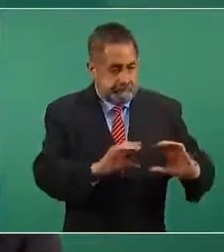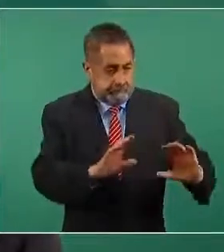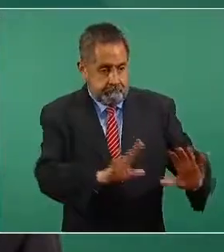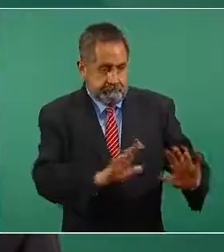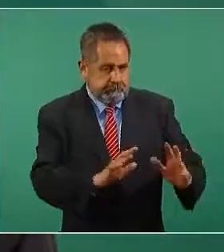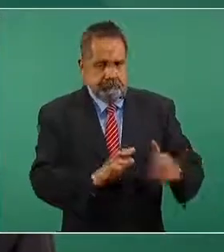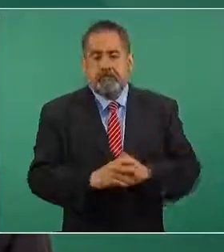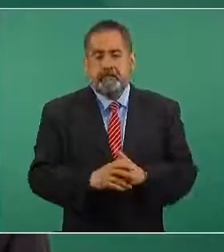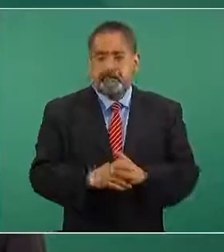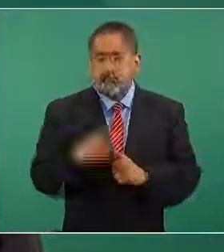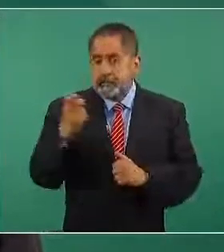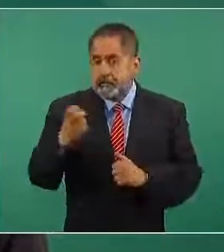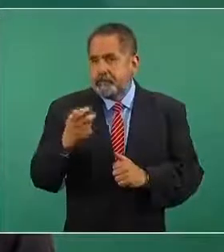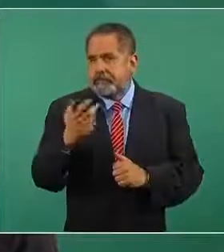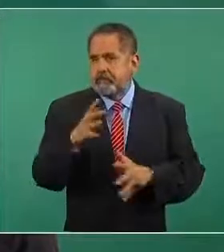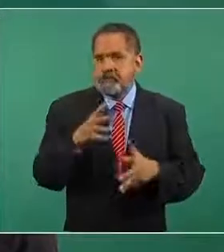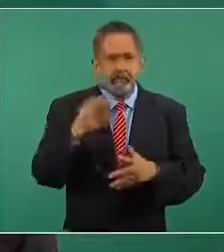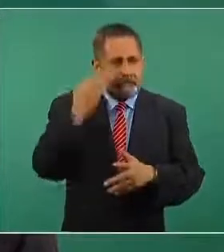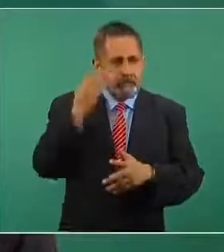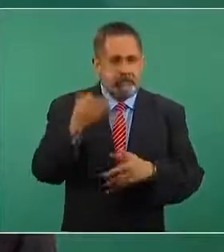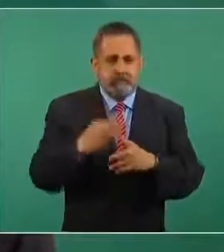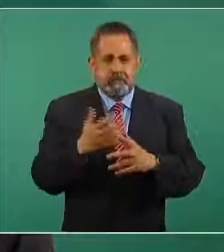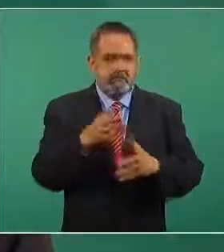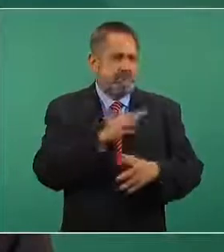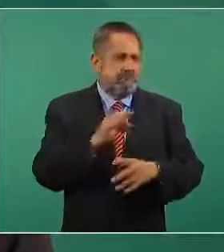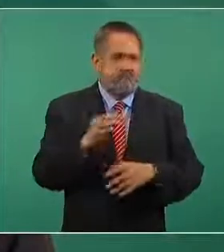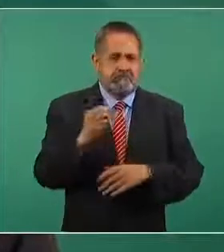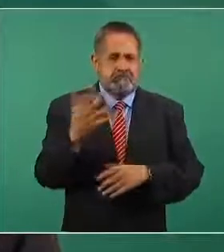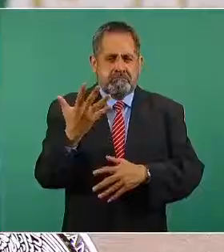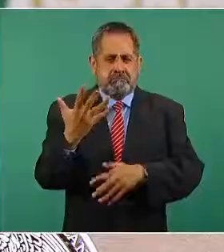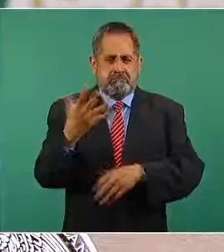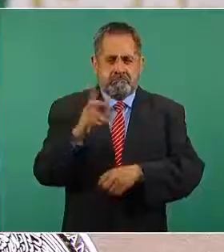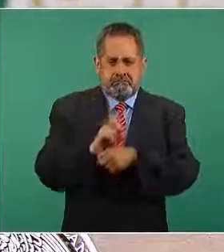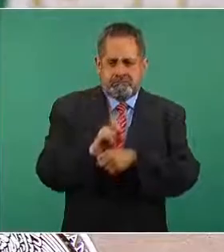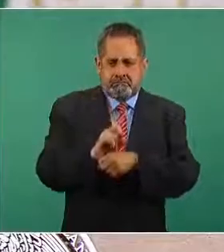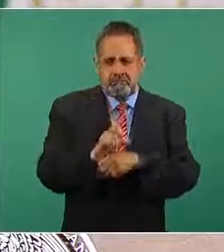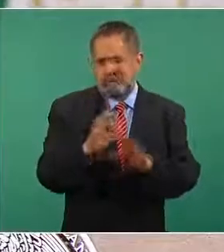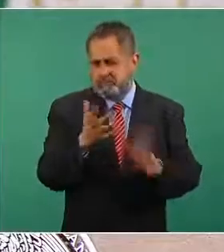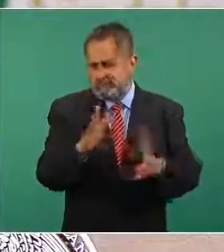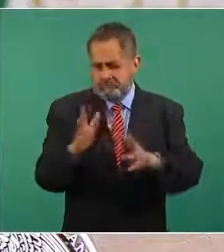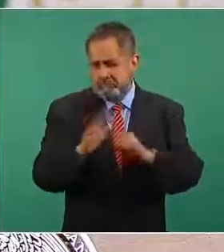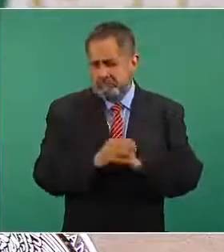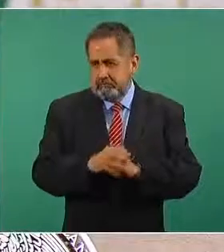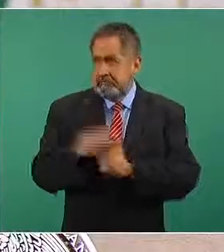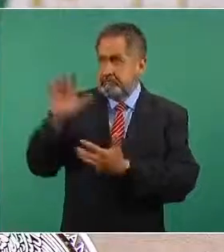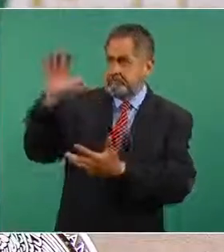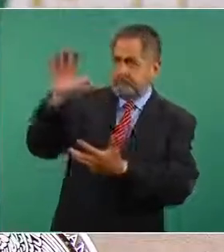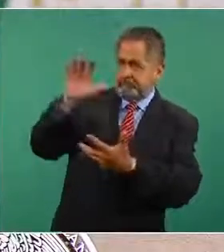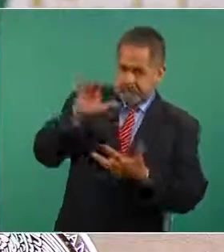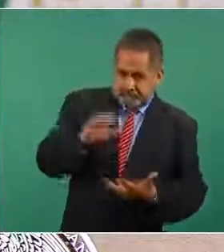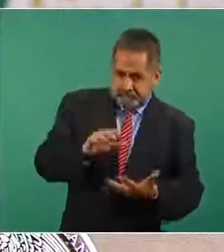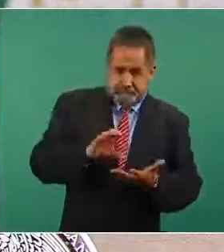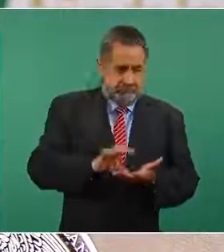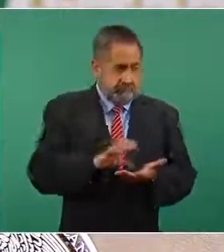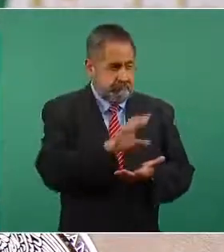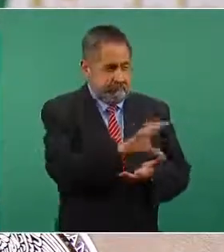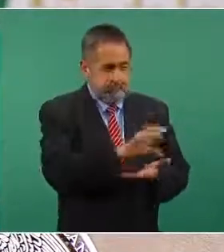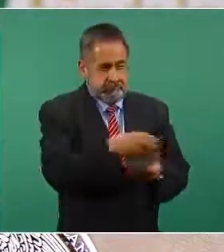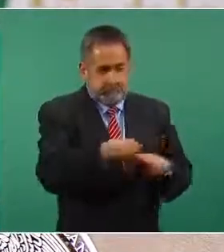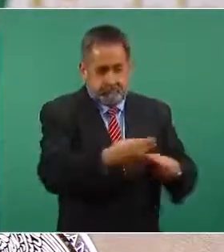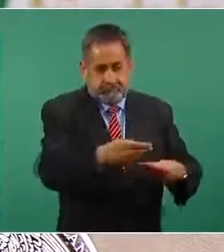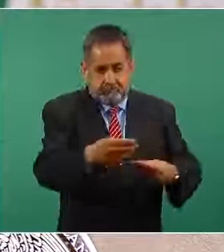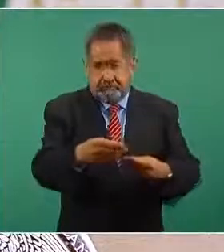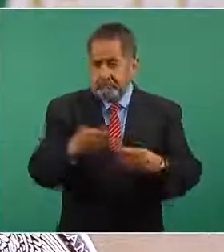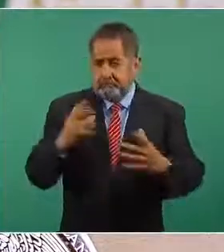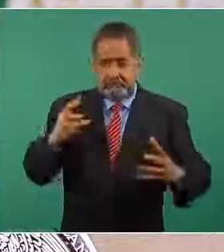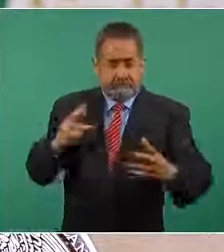lleva aproximadamente una semana, unos 5 días, una semana hábil, ese tiempo de desplazamiento hasta el último punto donde